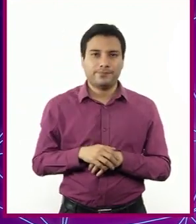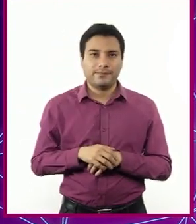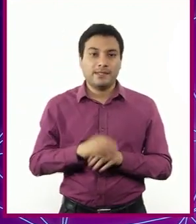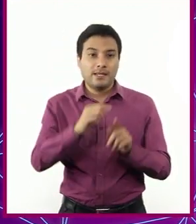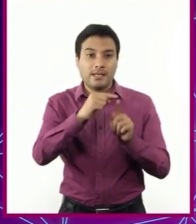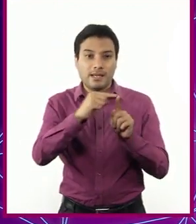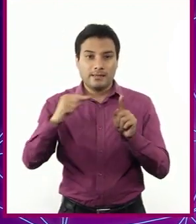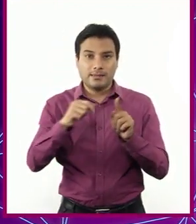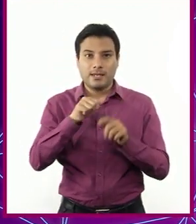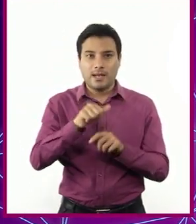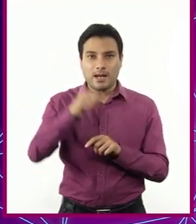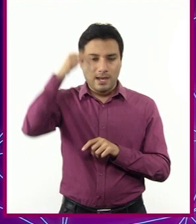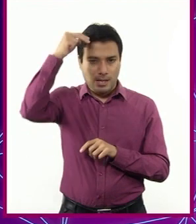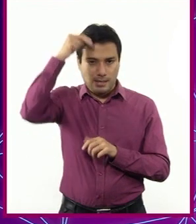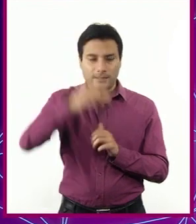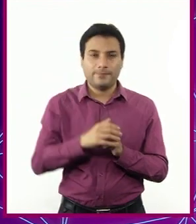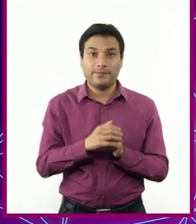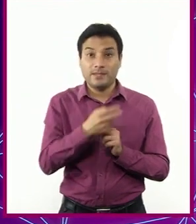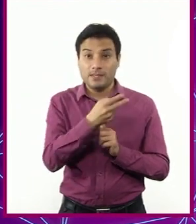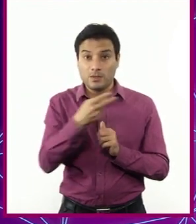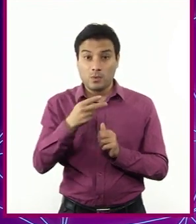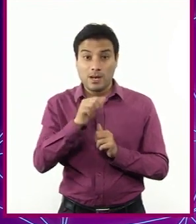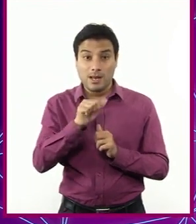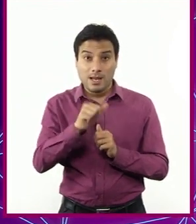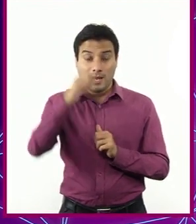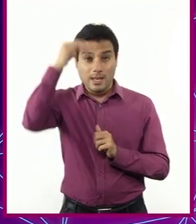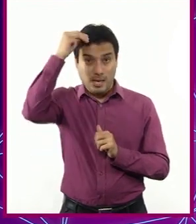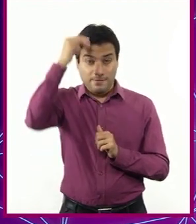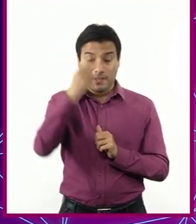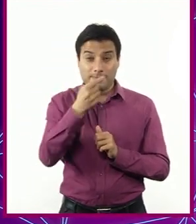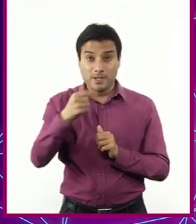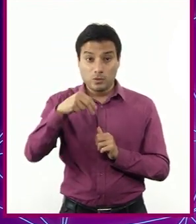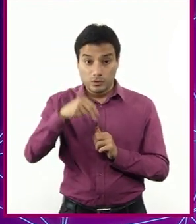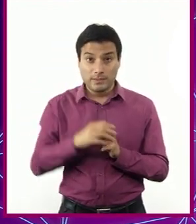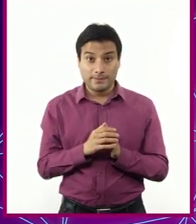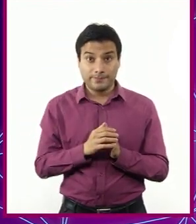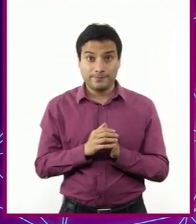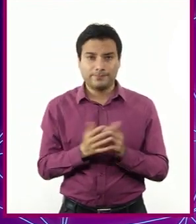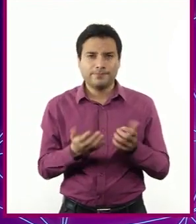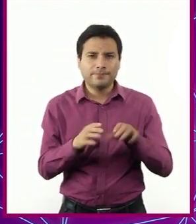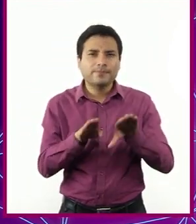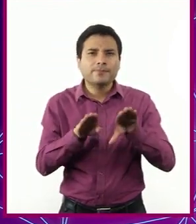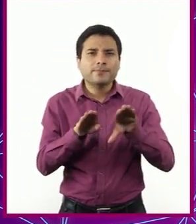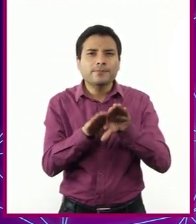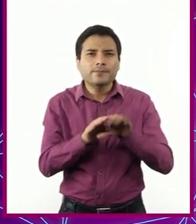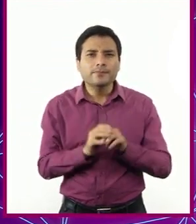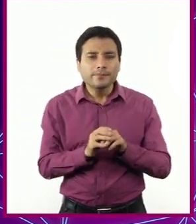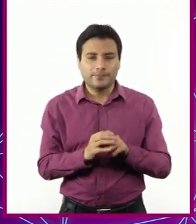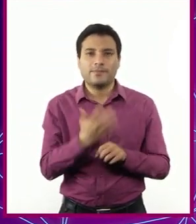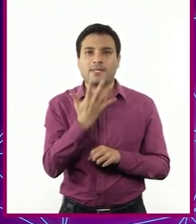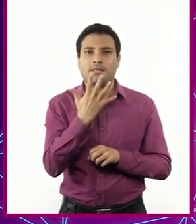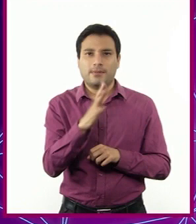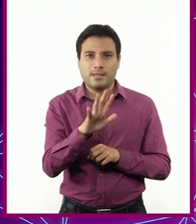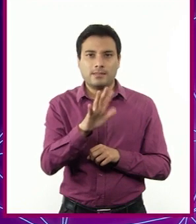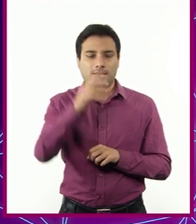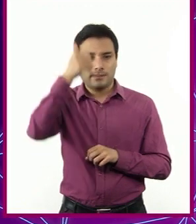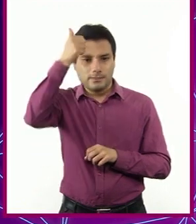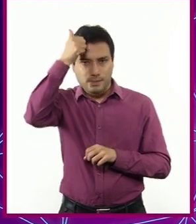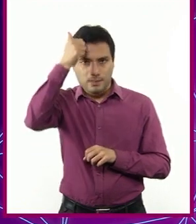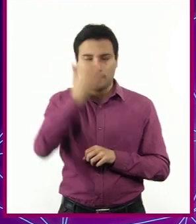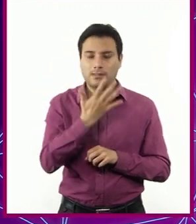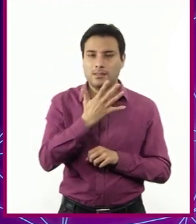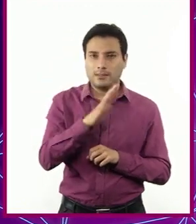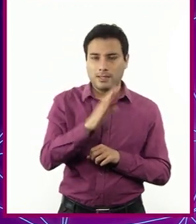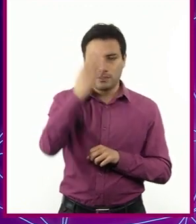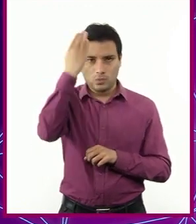igual a la m menos n, cuando la base es 10, m es 6 y n es 9. Tenemos que